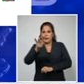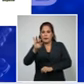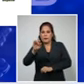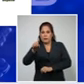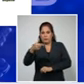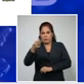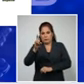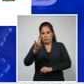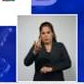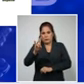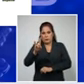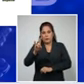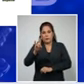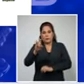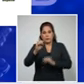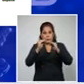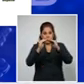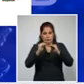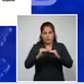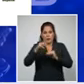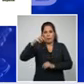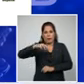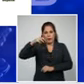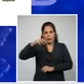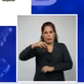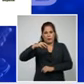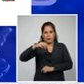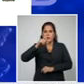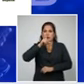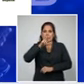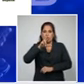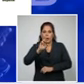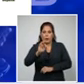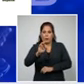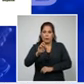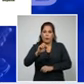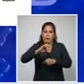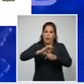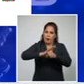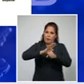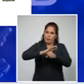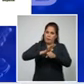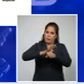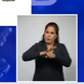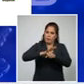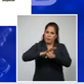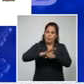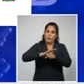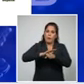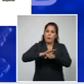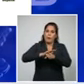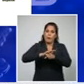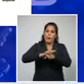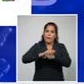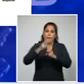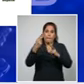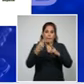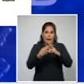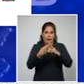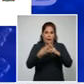427,9. Le sigue Marianao, Cerro, Arroyo Naranjo. Después Bayamo con